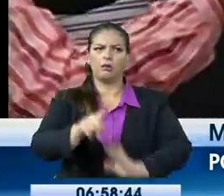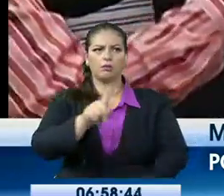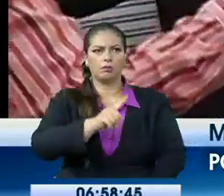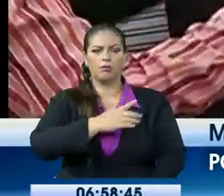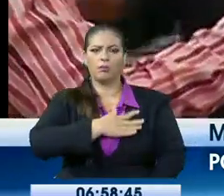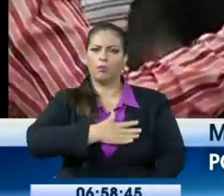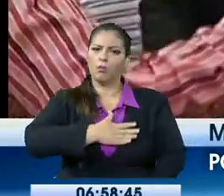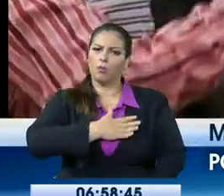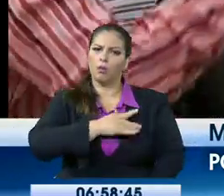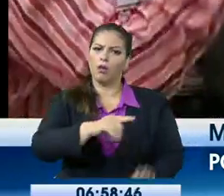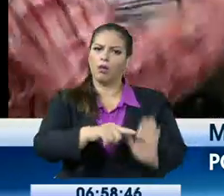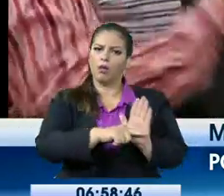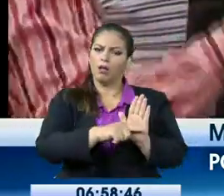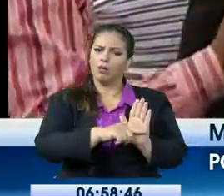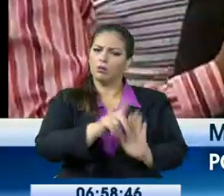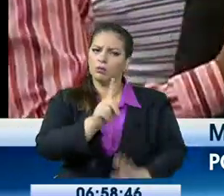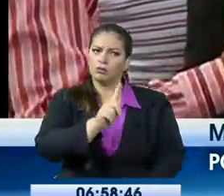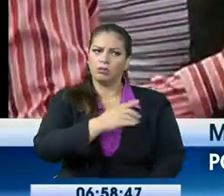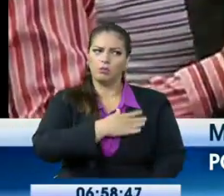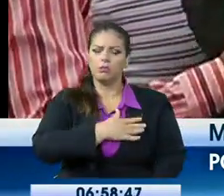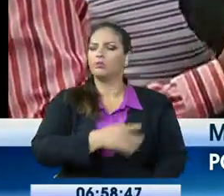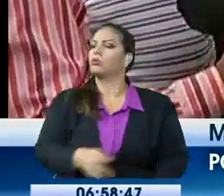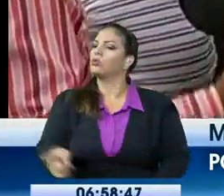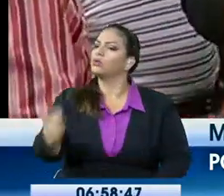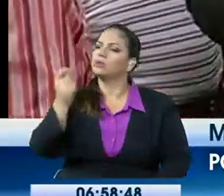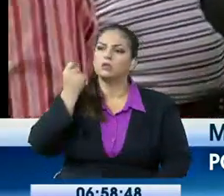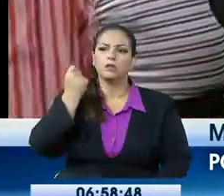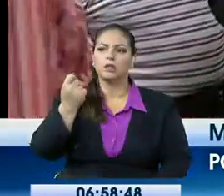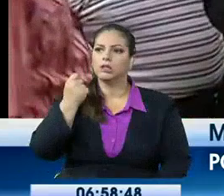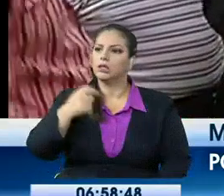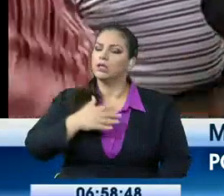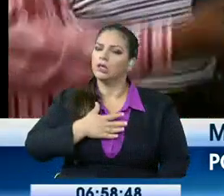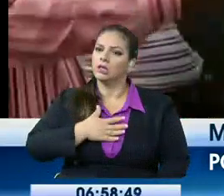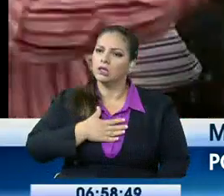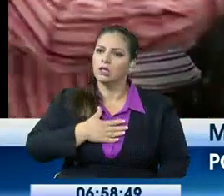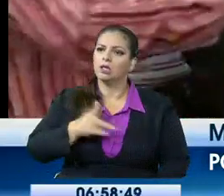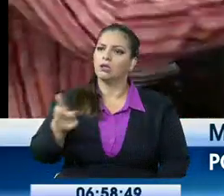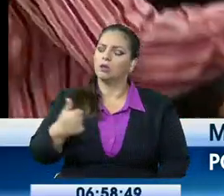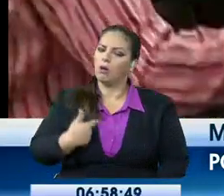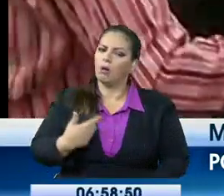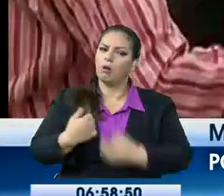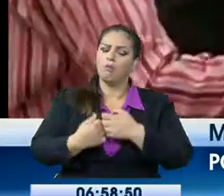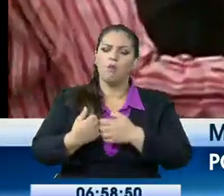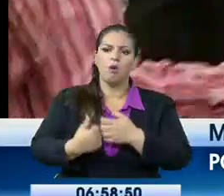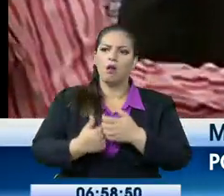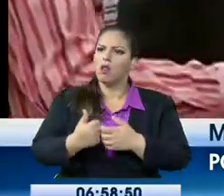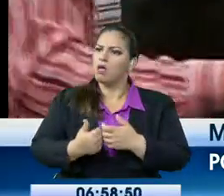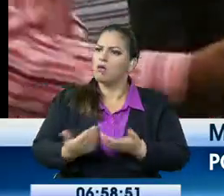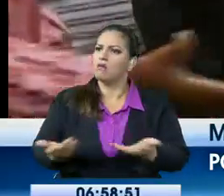todo. De lo que estamos viviendo. O sea, busquemos soluciones, como dice.